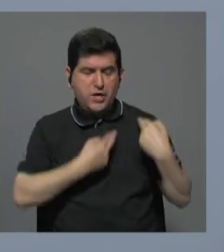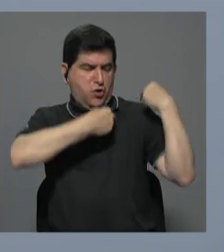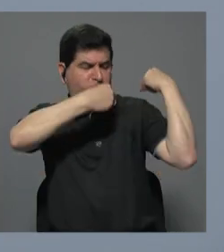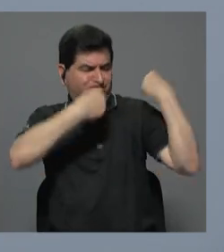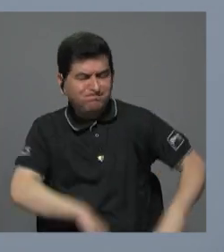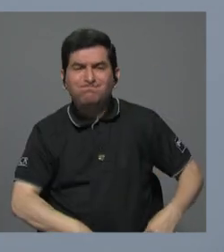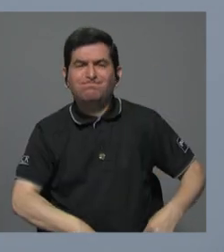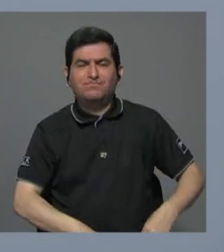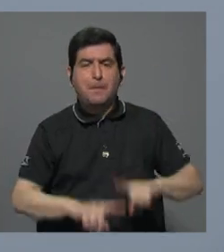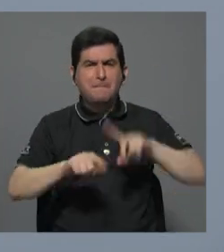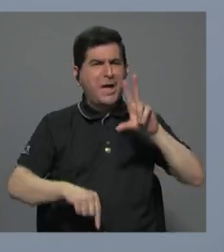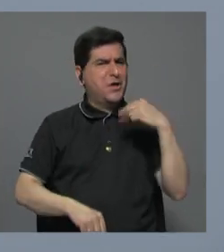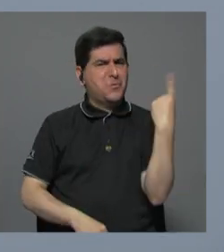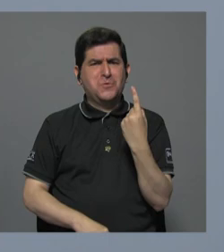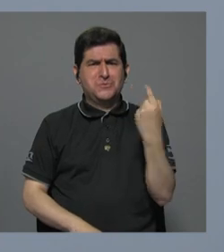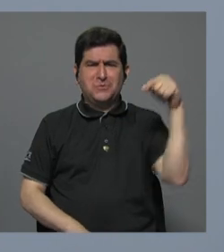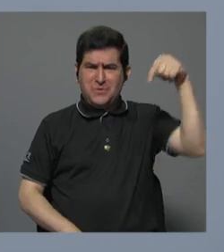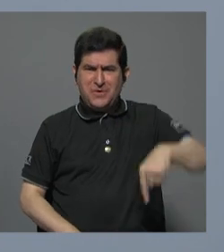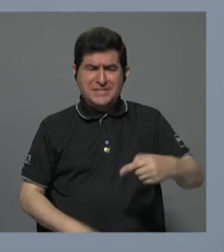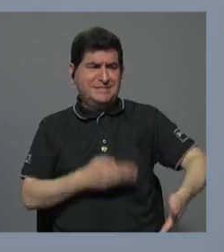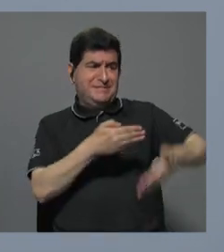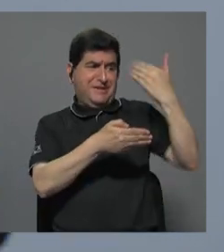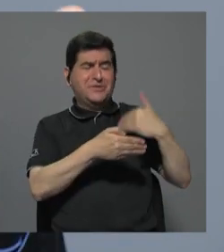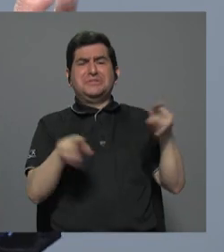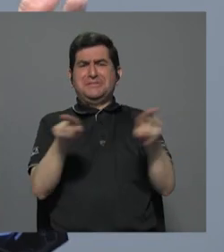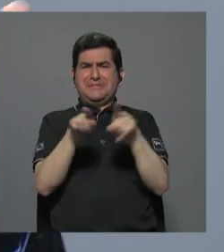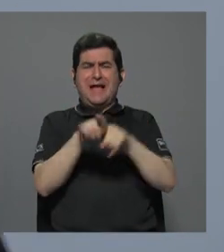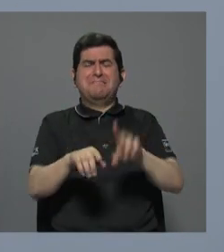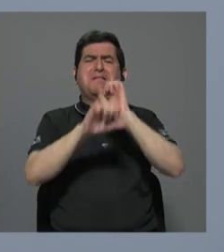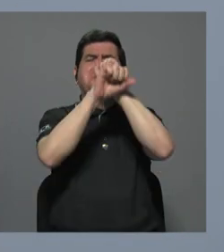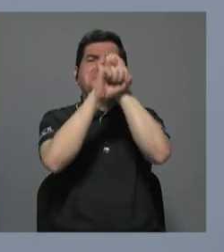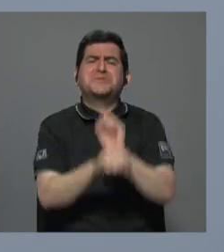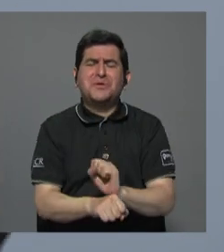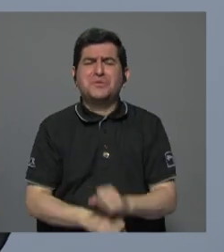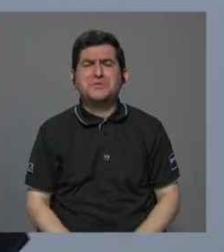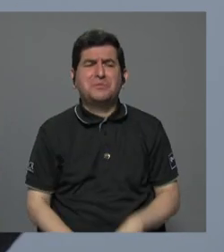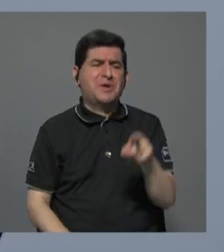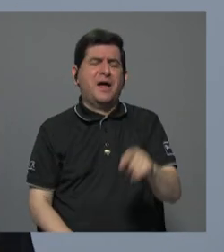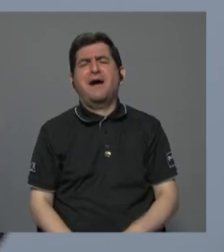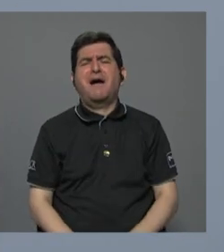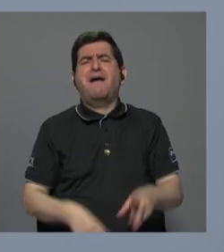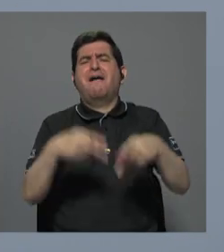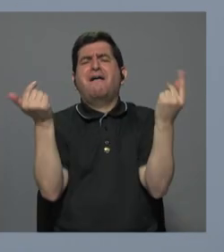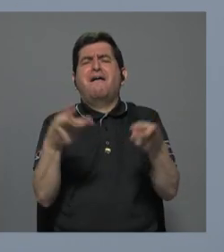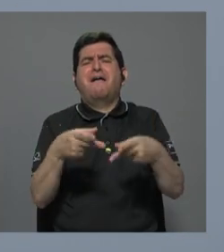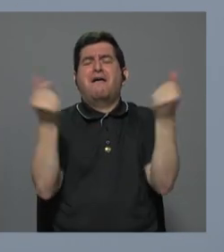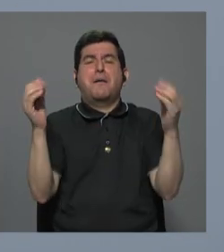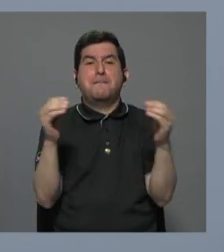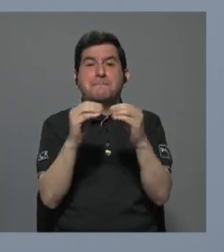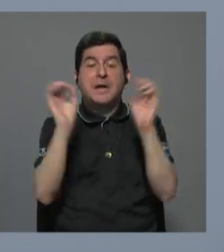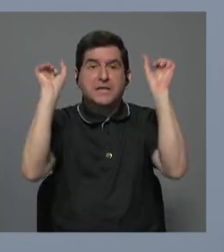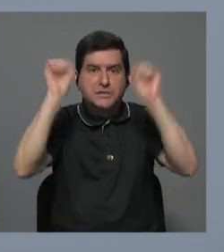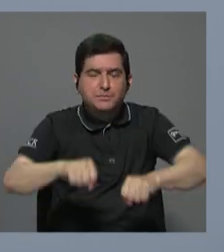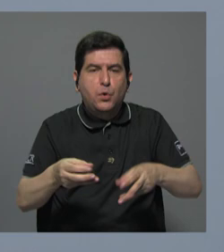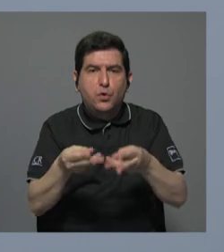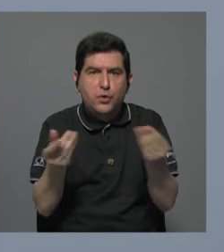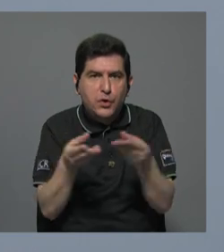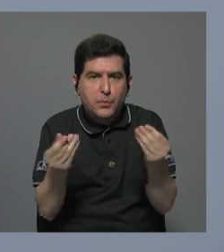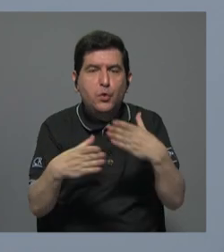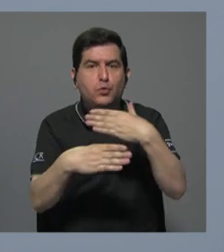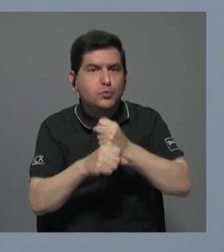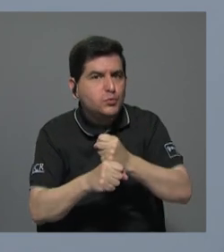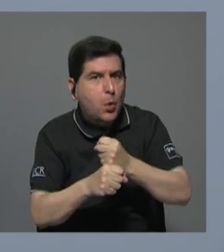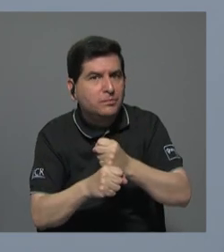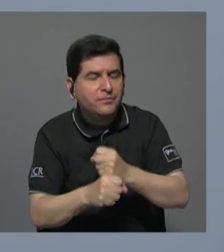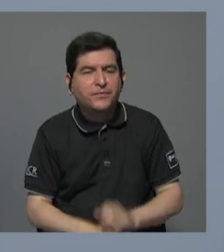pero no solamente este aquí los anteriores que se acostumbraron a manos llenas a gastar más de lo que podían producir y